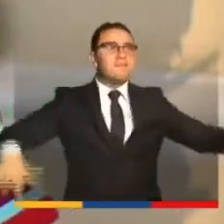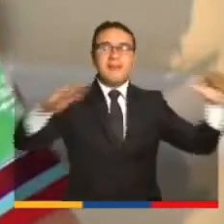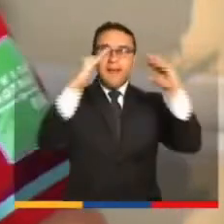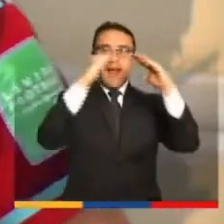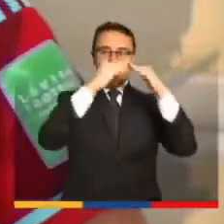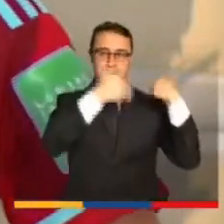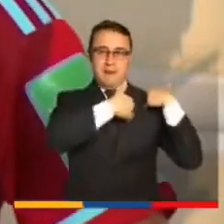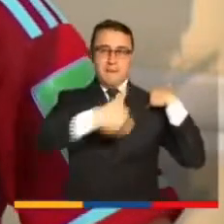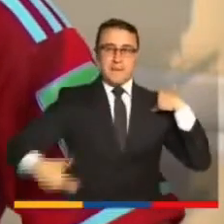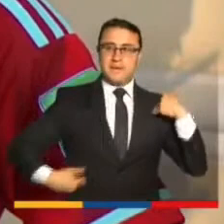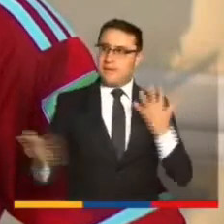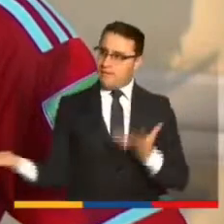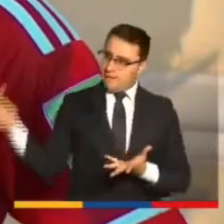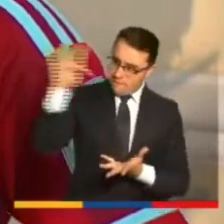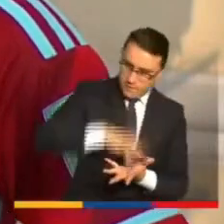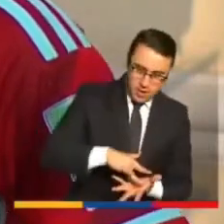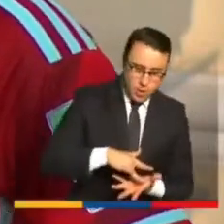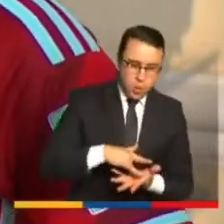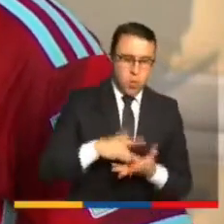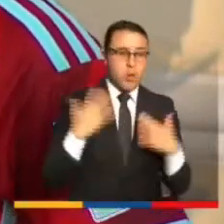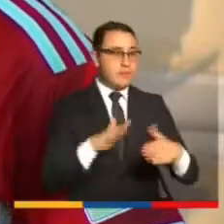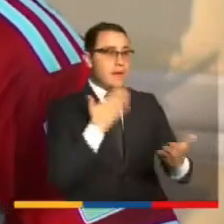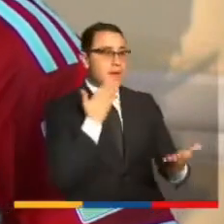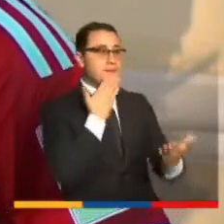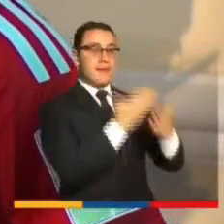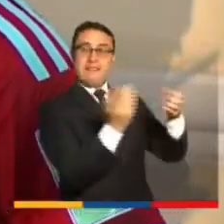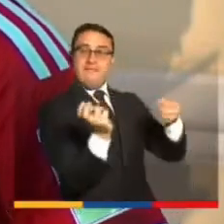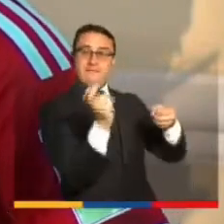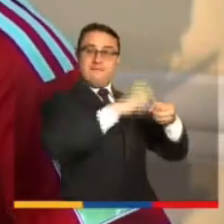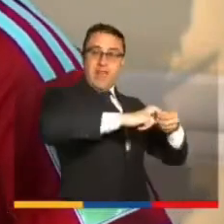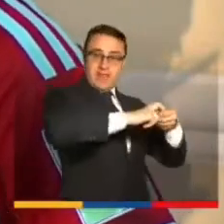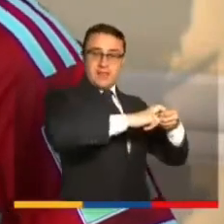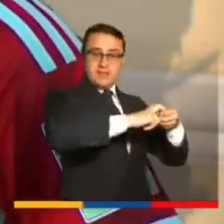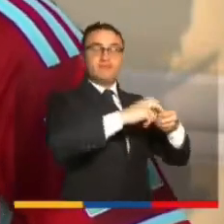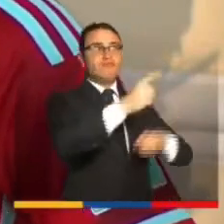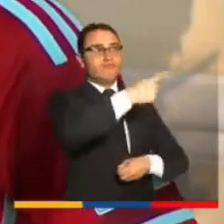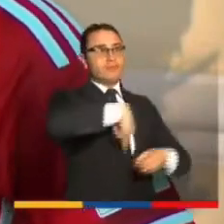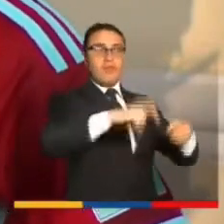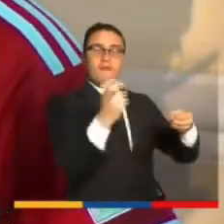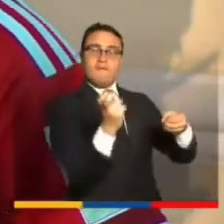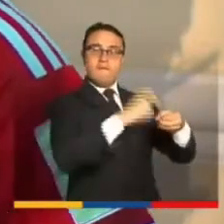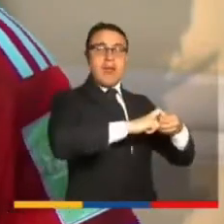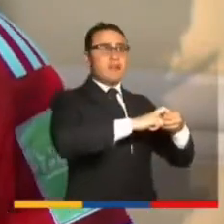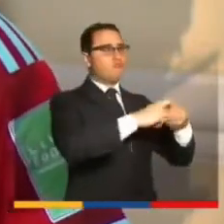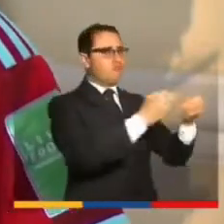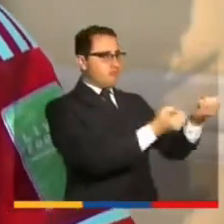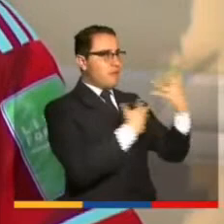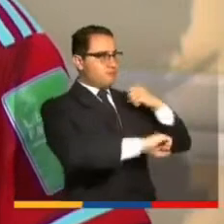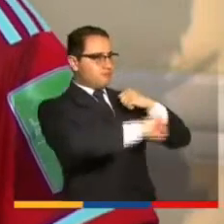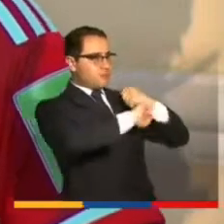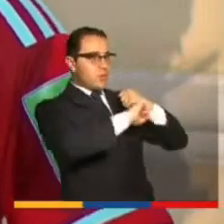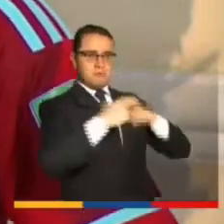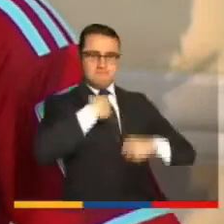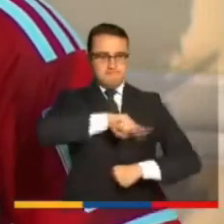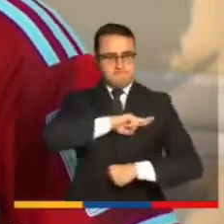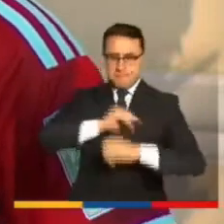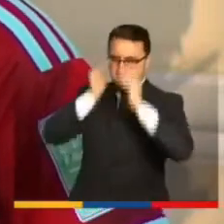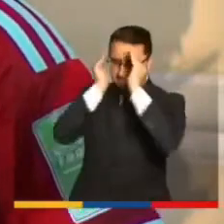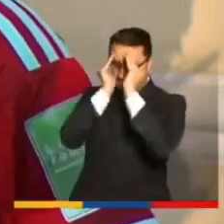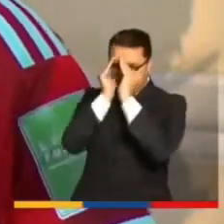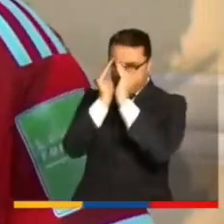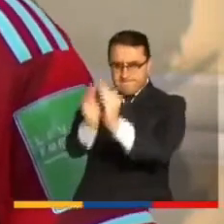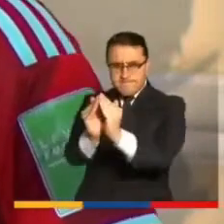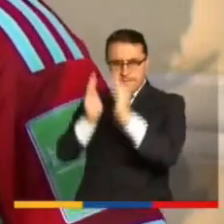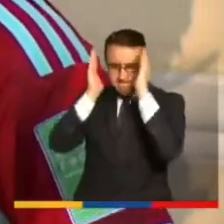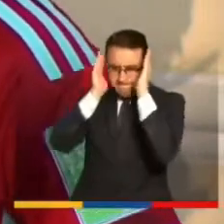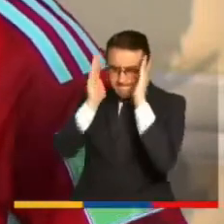Nariño, gracias a la Federación, que a las garantías de ellos nosotros pudimos concentrarnos en lo que debíamos, que